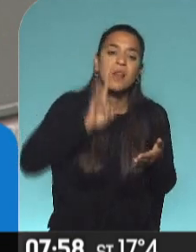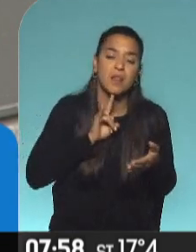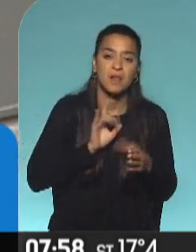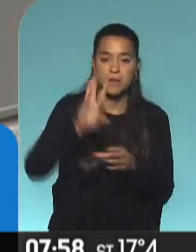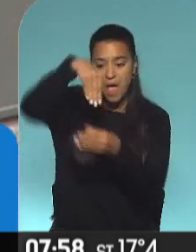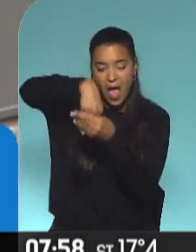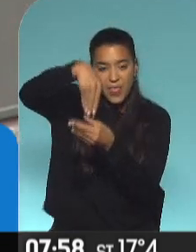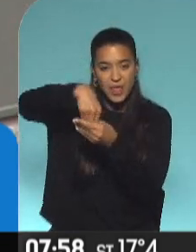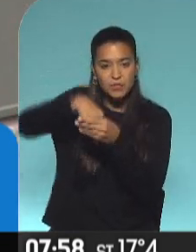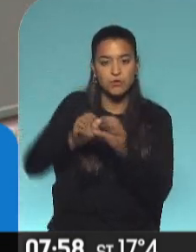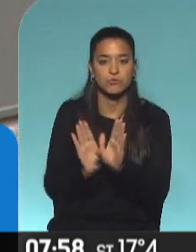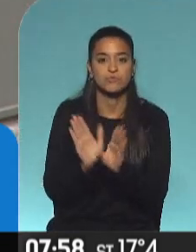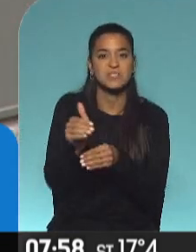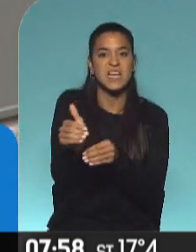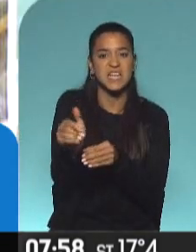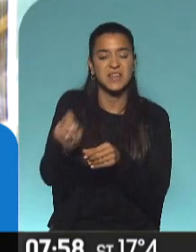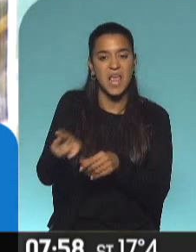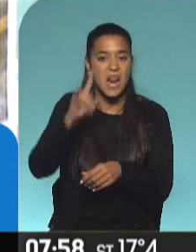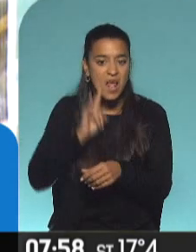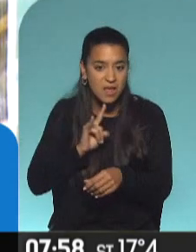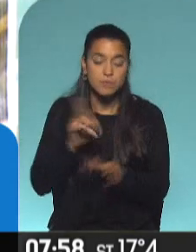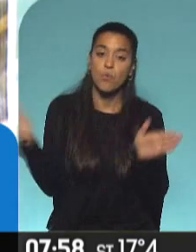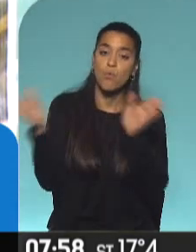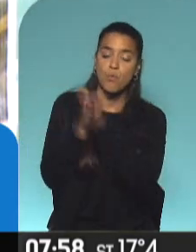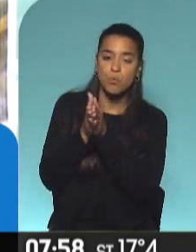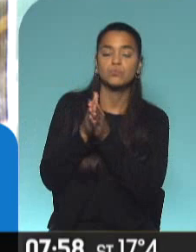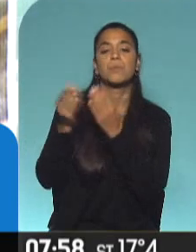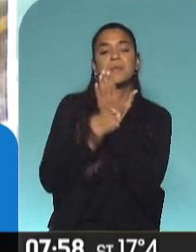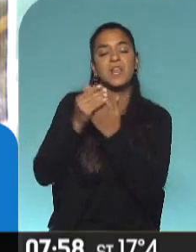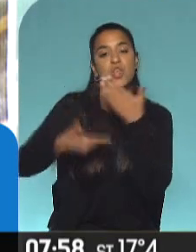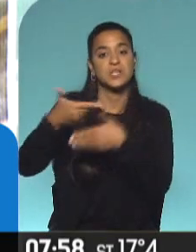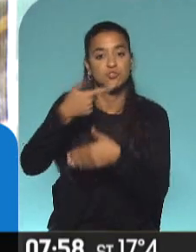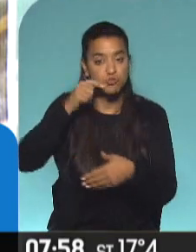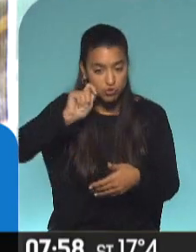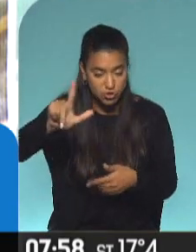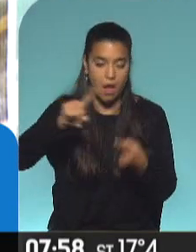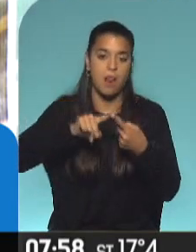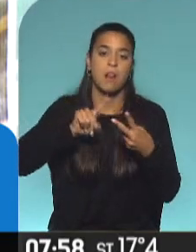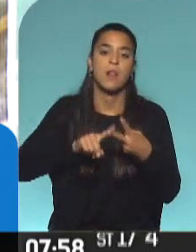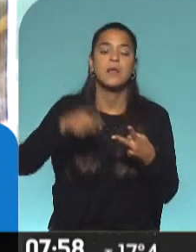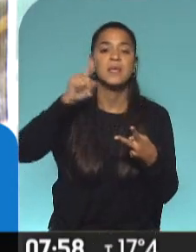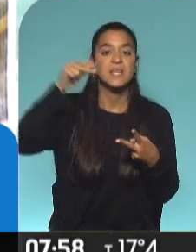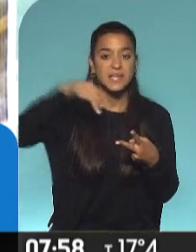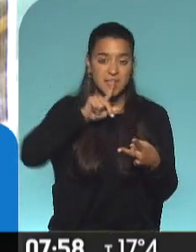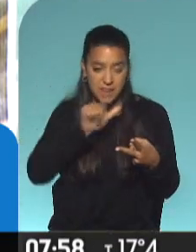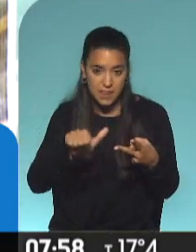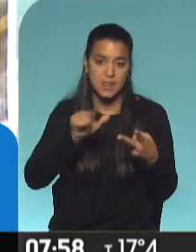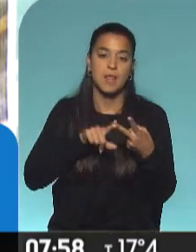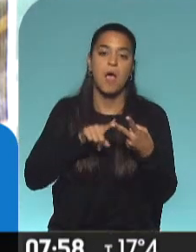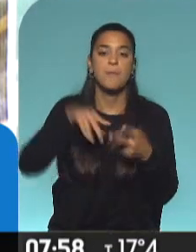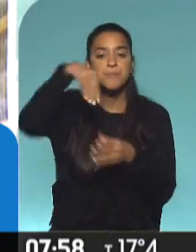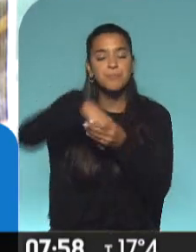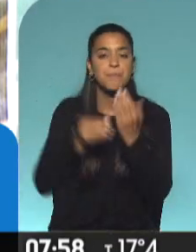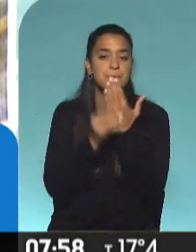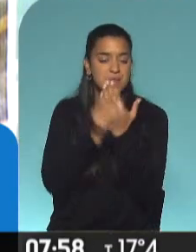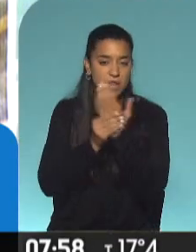esta acción articulada, junto con el Ministerio de Desarrollo Social, con el INTA, dentro del ámbito del